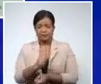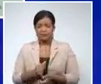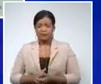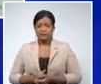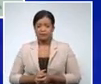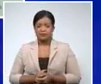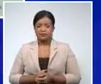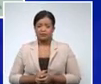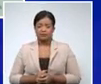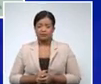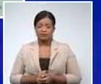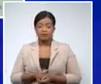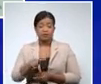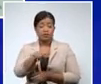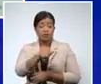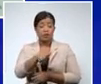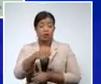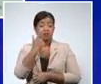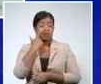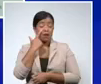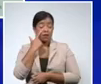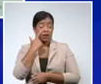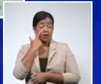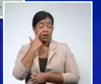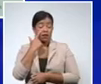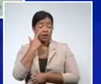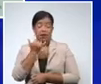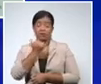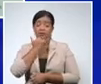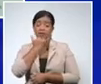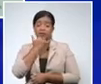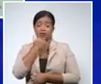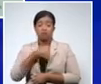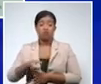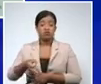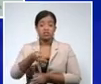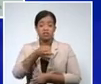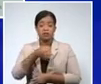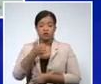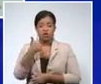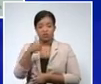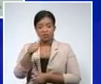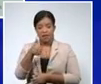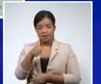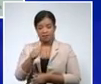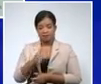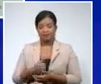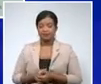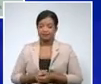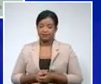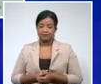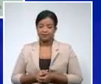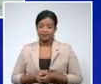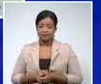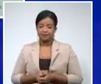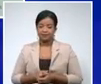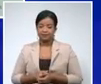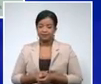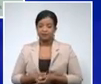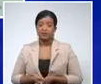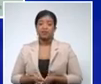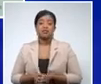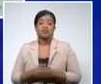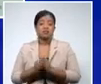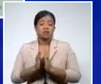Y también con una dispersión que afecta a 10 de sus 11 municipios. Santa Cruz del Norte con la cifra más alta